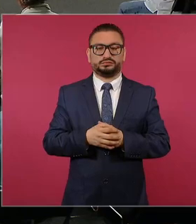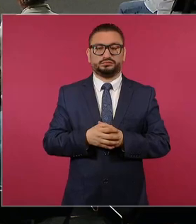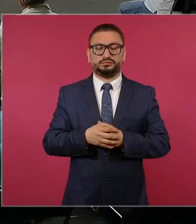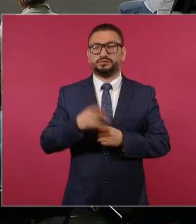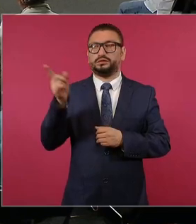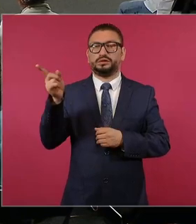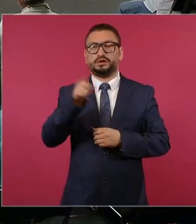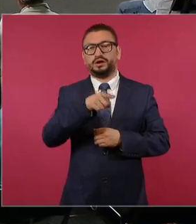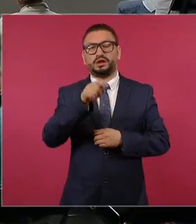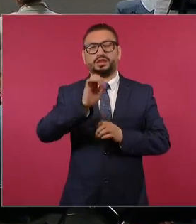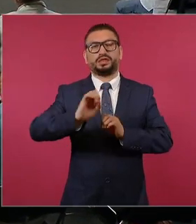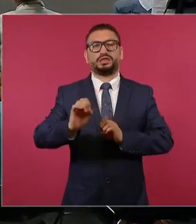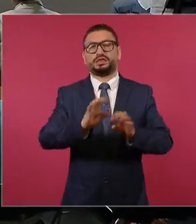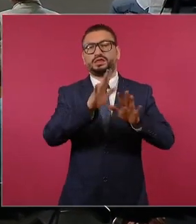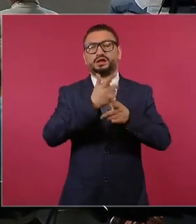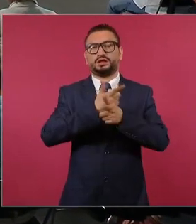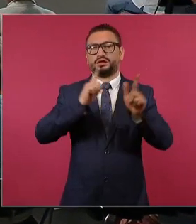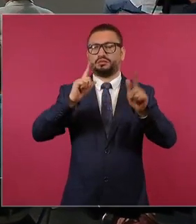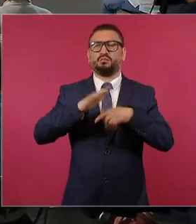se dejara en libertad